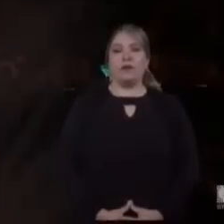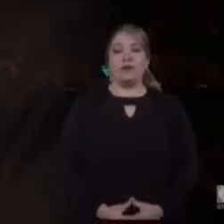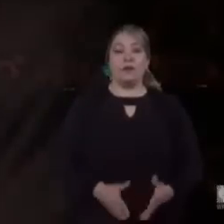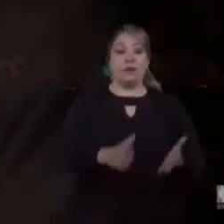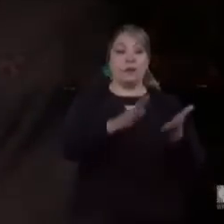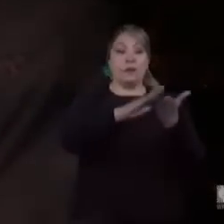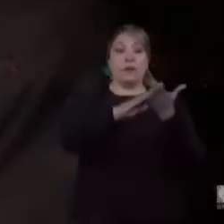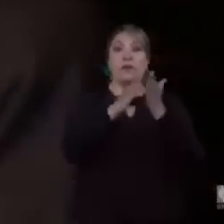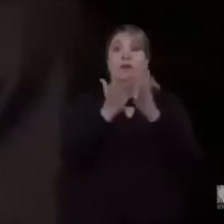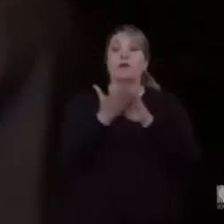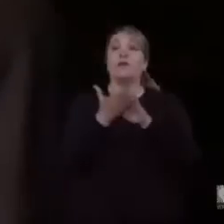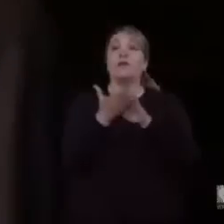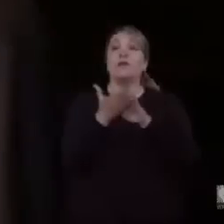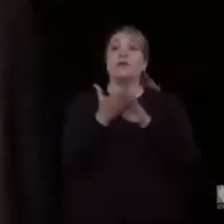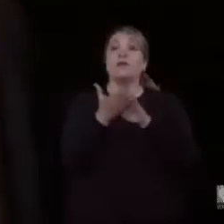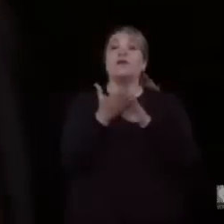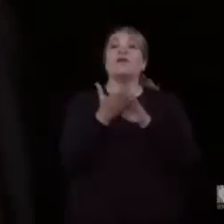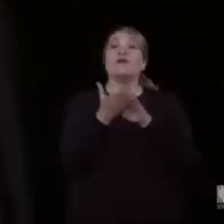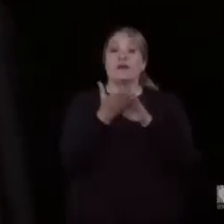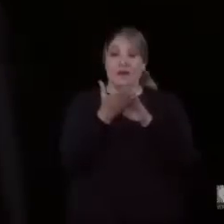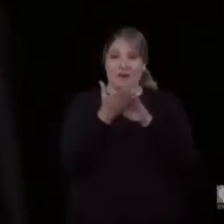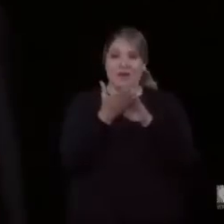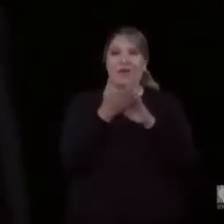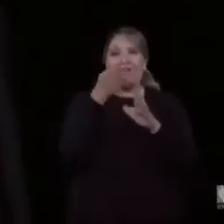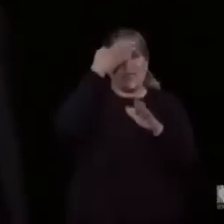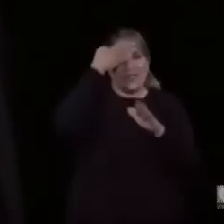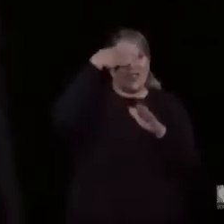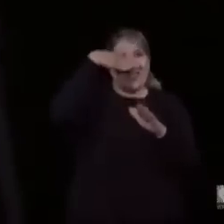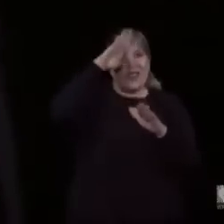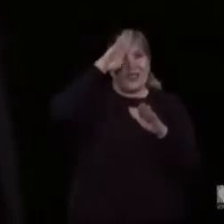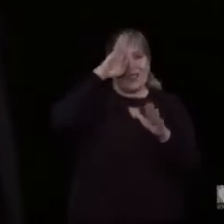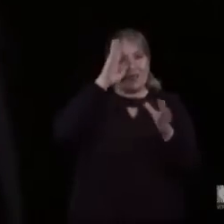La paz que hicieron los ejércitos en La Habana